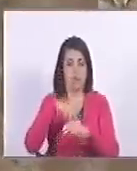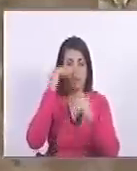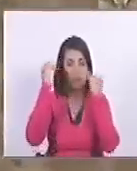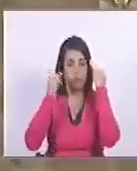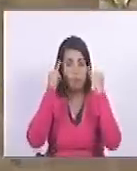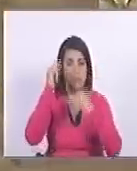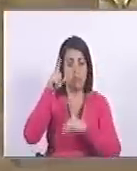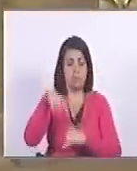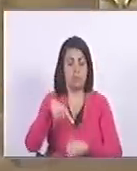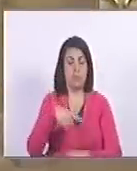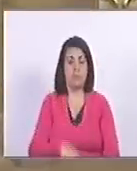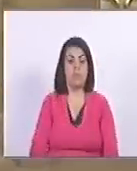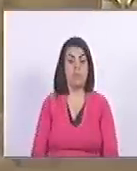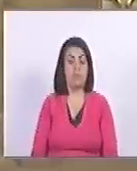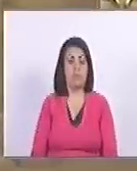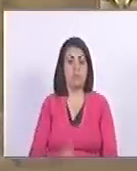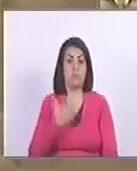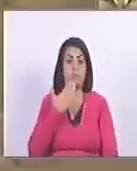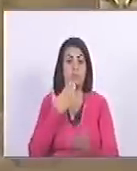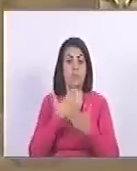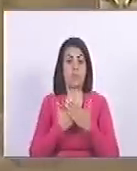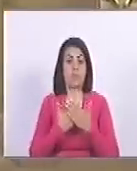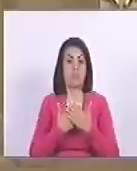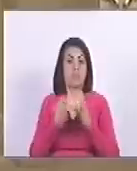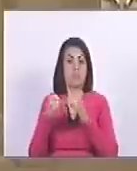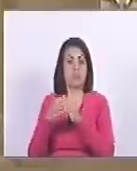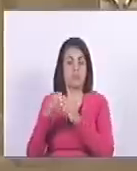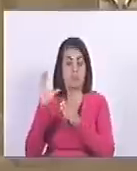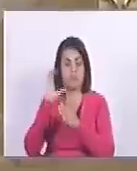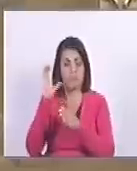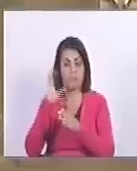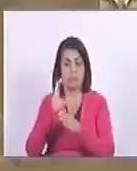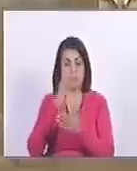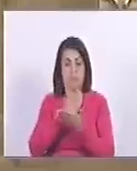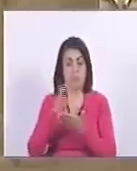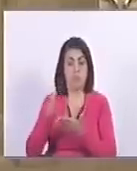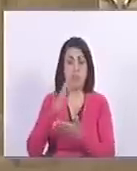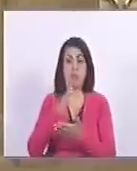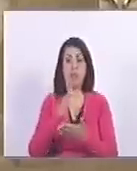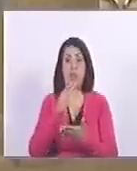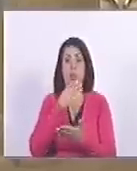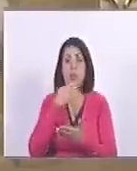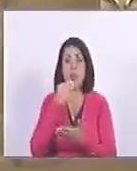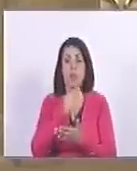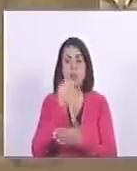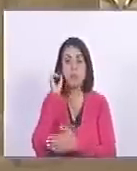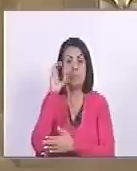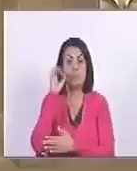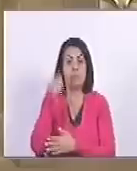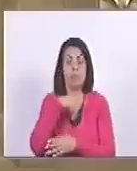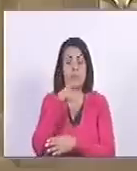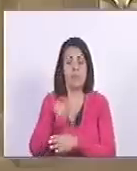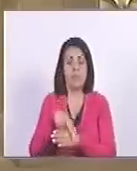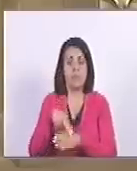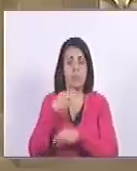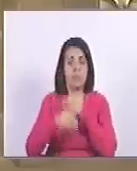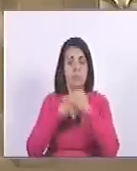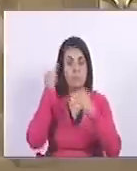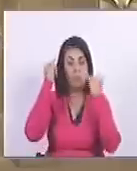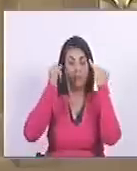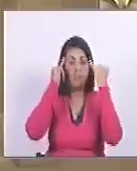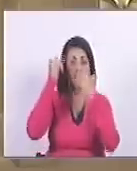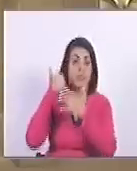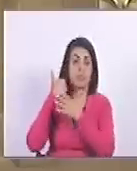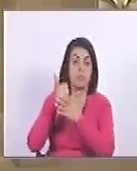iniciativa. También a agradecer a la fracción de Caracas, a la Red Juvenil de Parlamentarios, a quien también presentamos esta iniciativa y